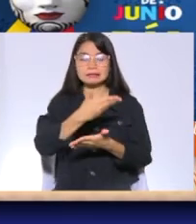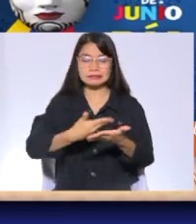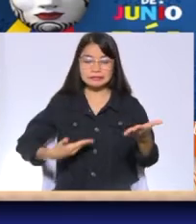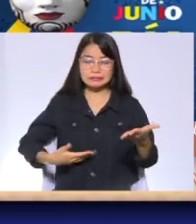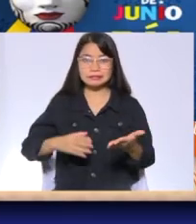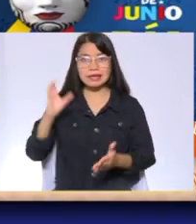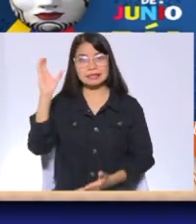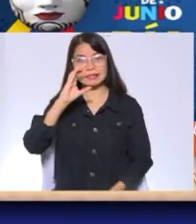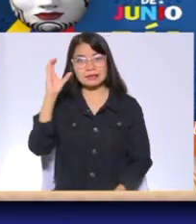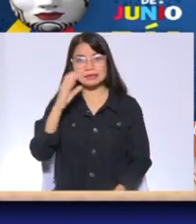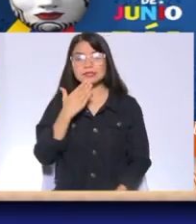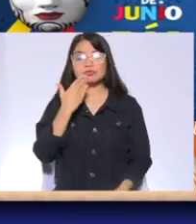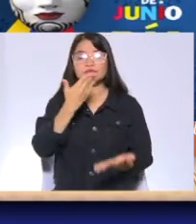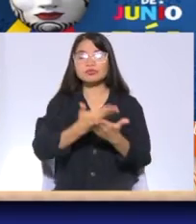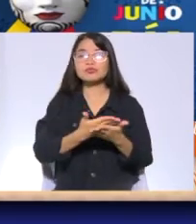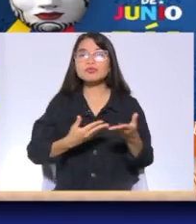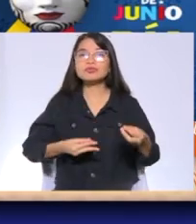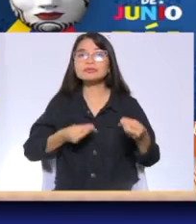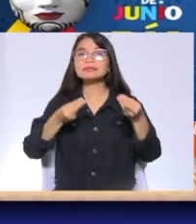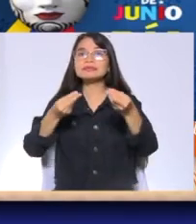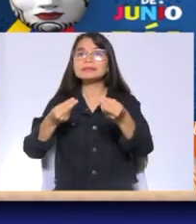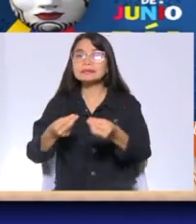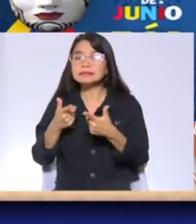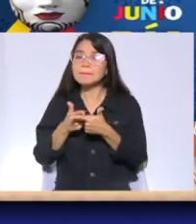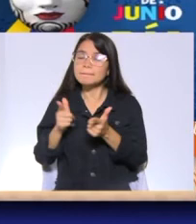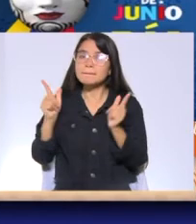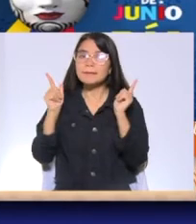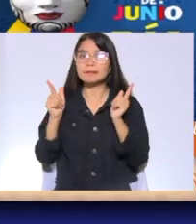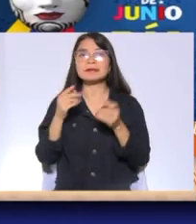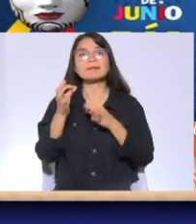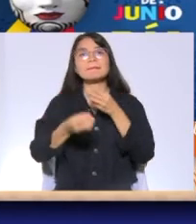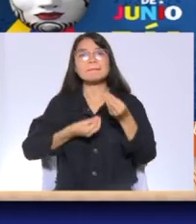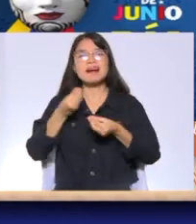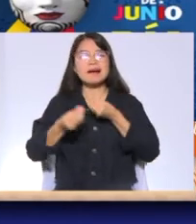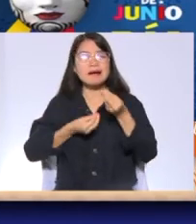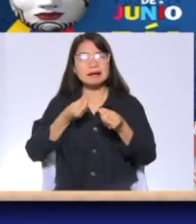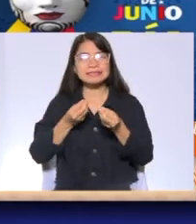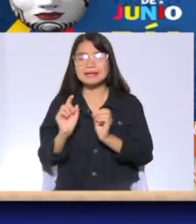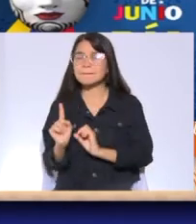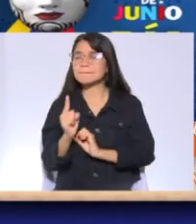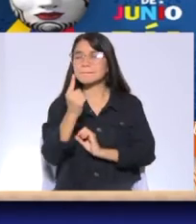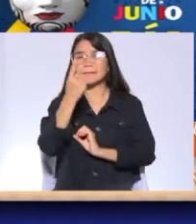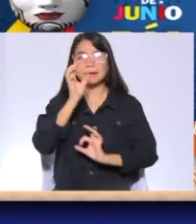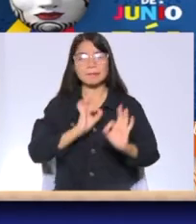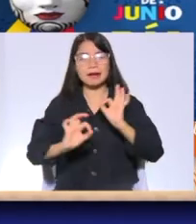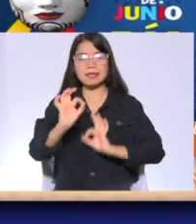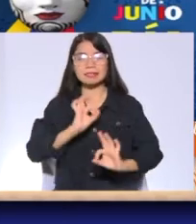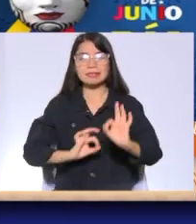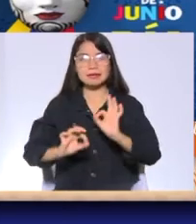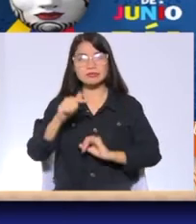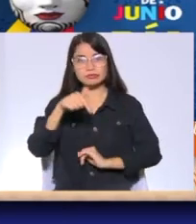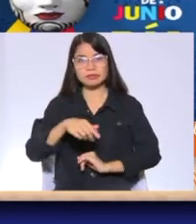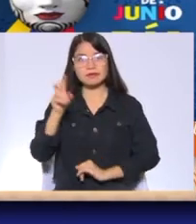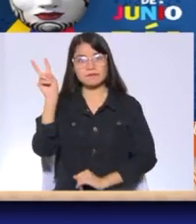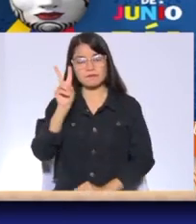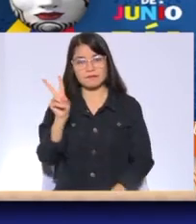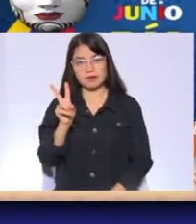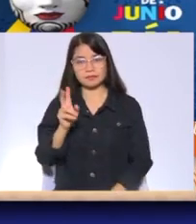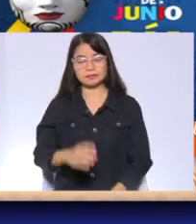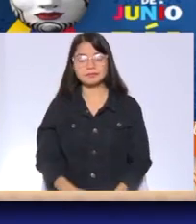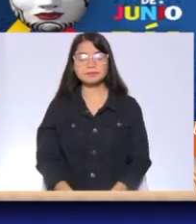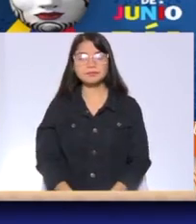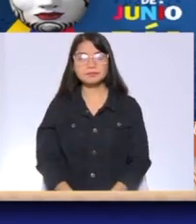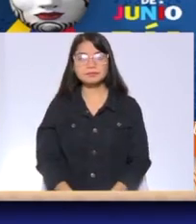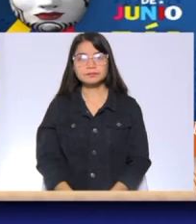solicita la autorización para realizar la primera obra de teatro aquí, en nuestra patria. Pero